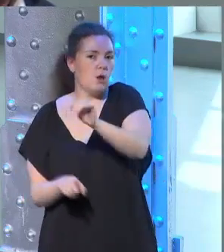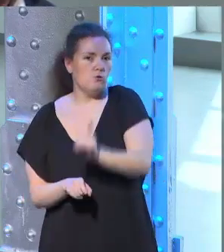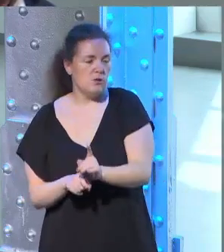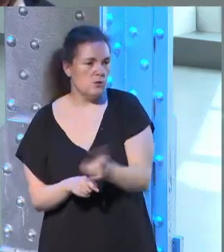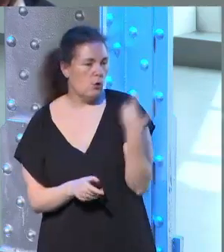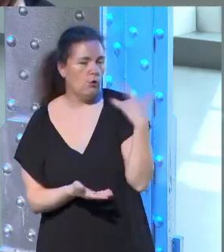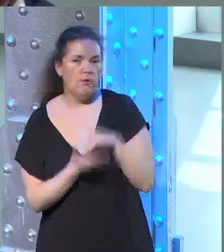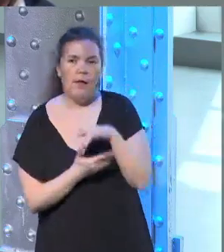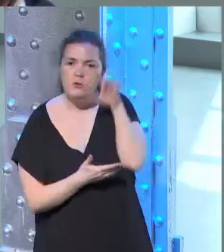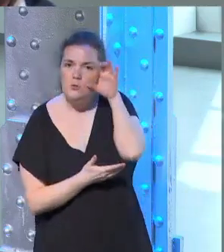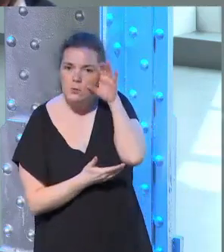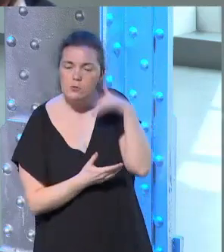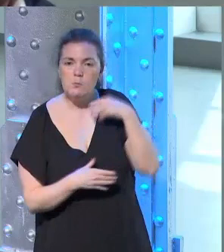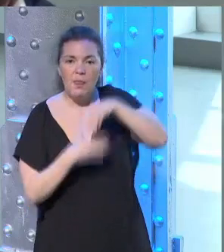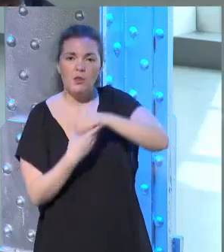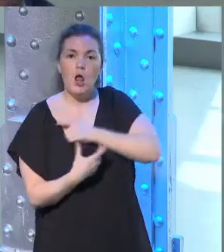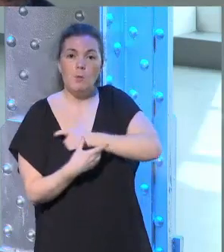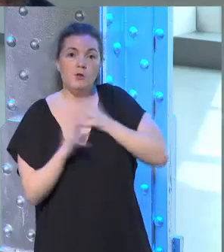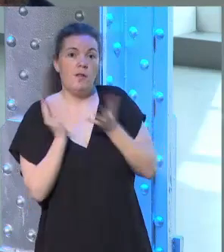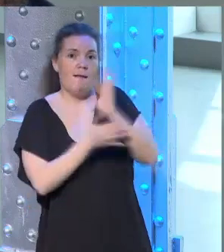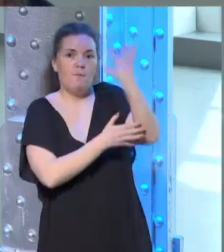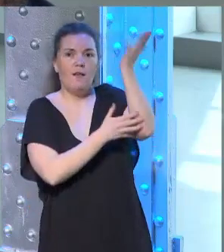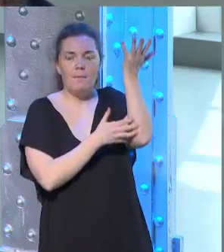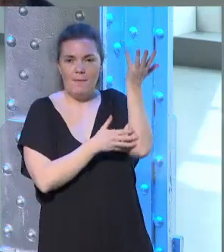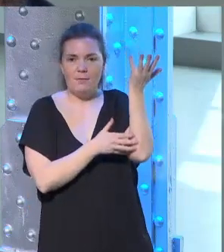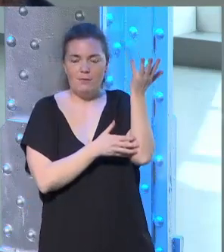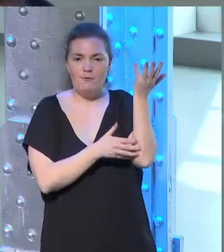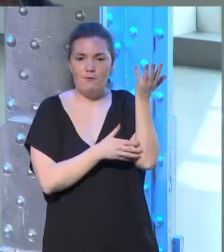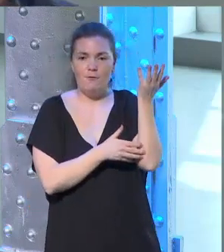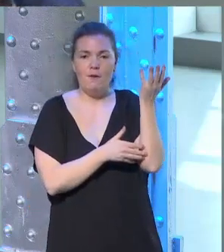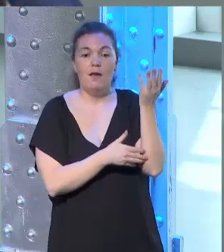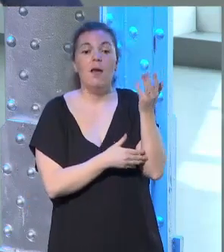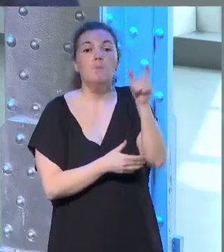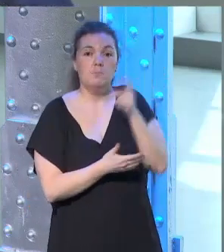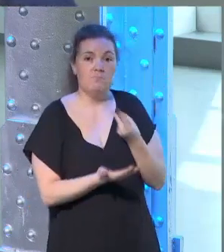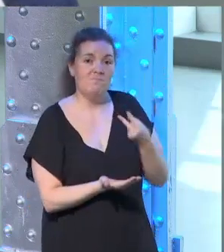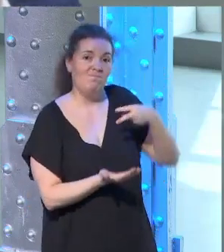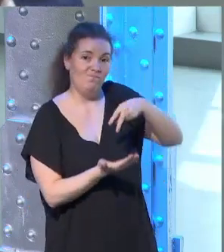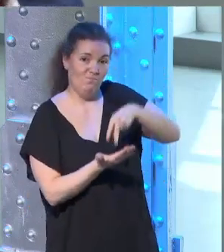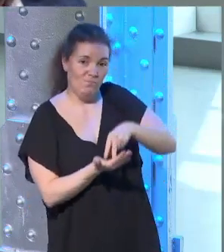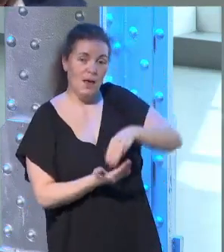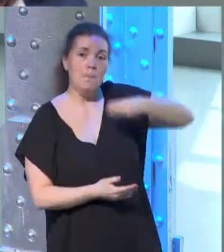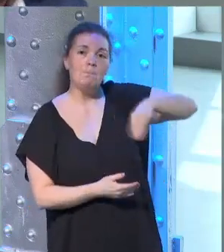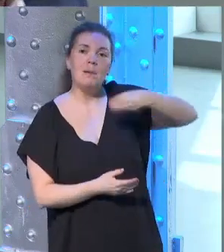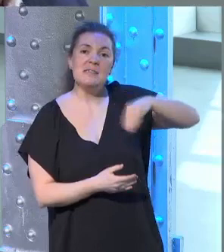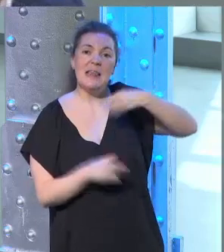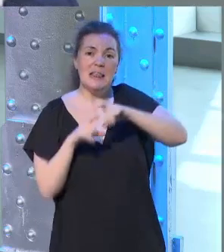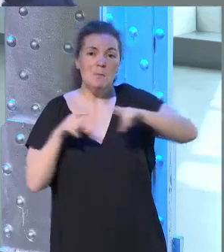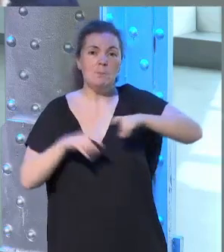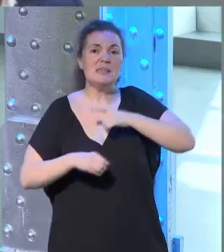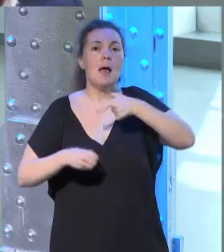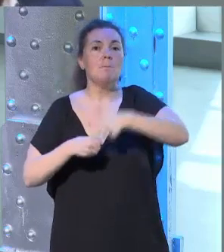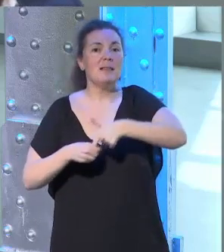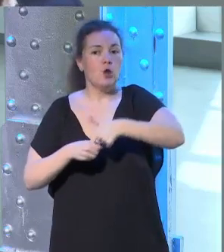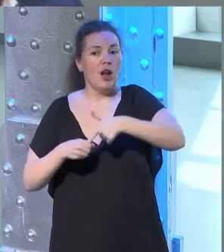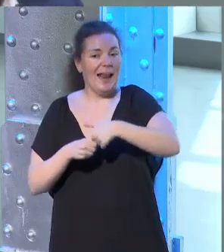día en la comisión de cambio climático, después de una intervención, por cierto, del presidente de una petrolera, que